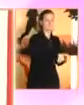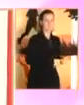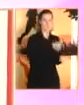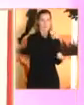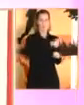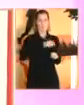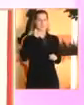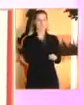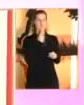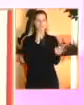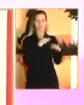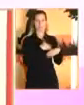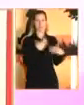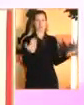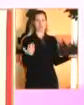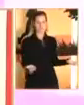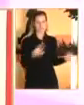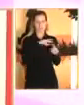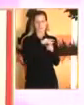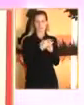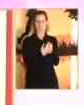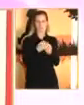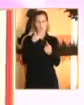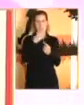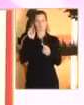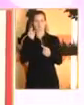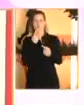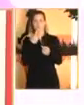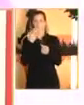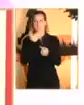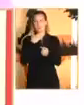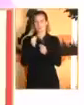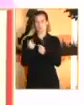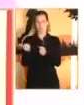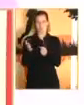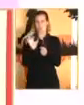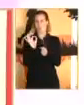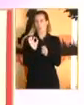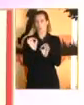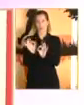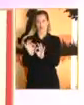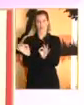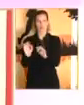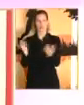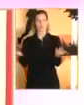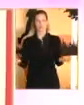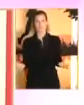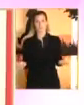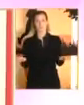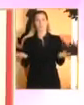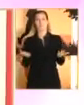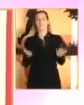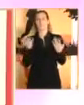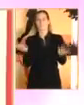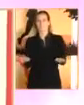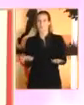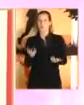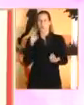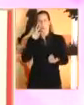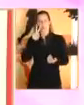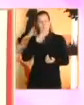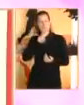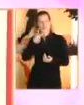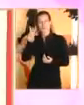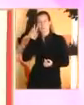el tema, pues todo el mundo piensa que eso a él nunca le va a pasar, y bueno, pues sí que pasa, sí que es cierto que pasa más de uno, y bueno,